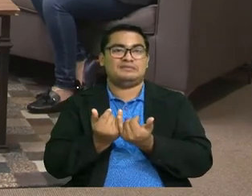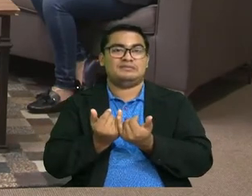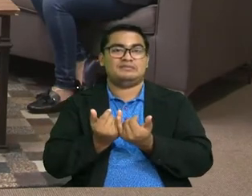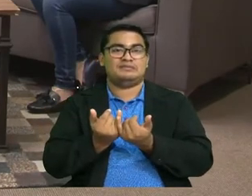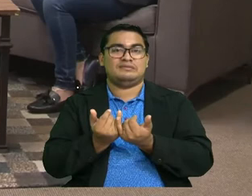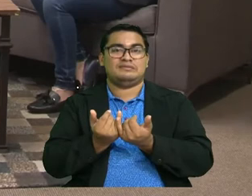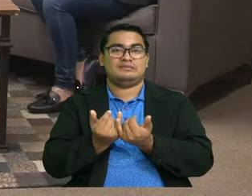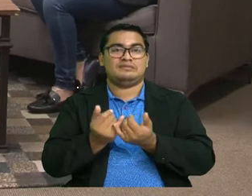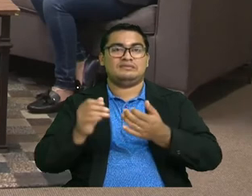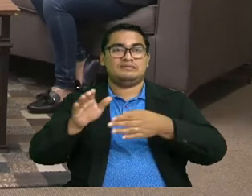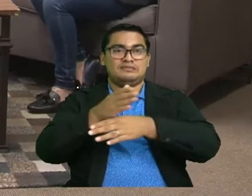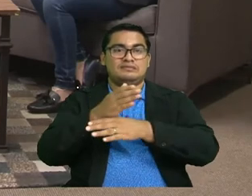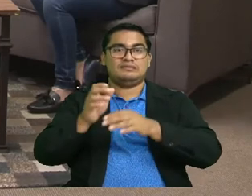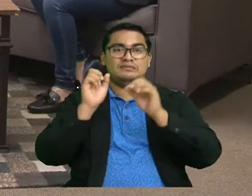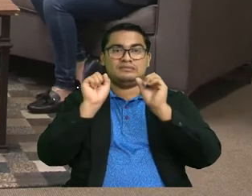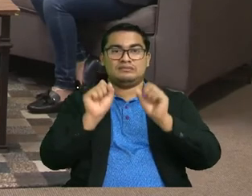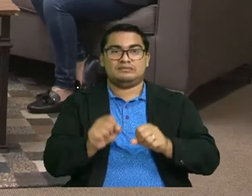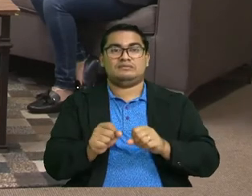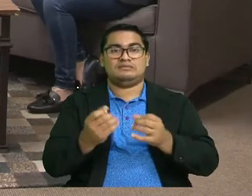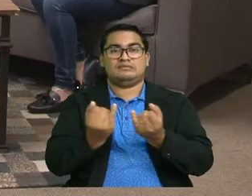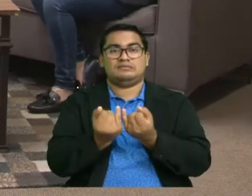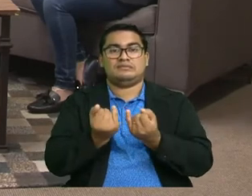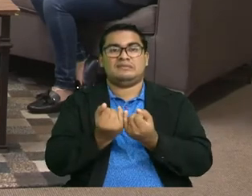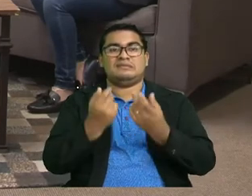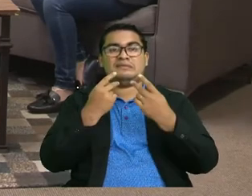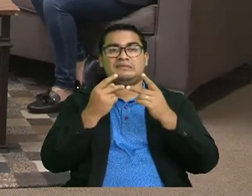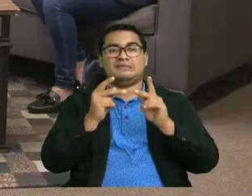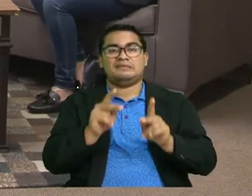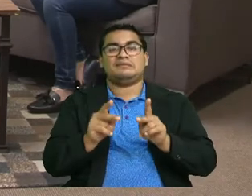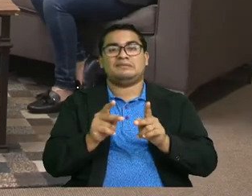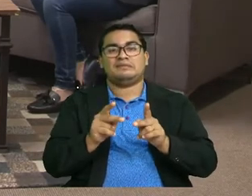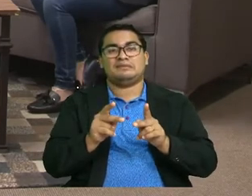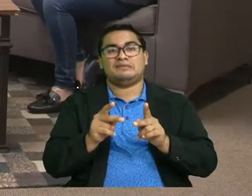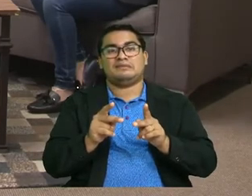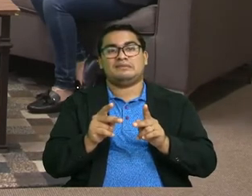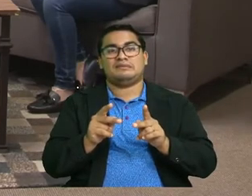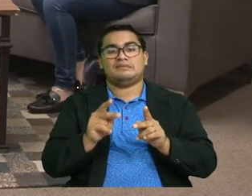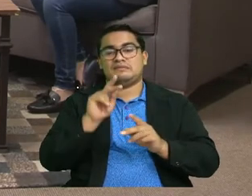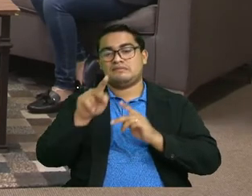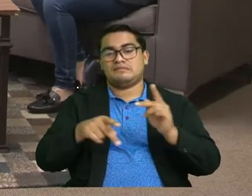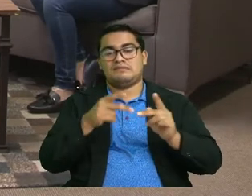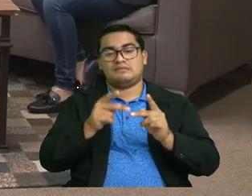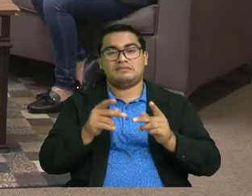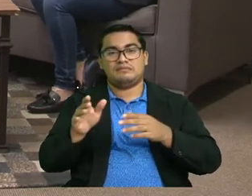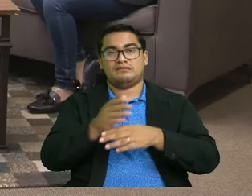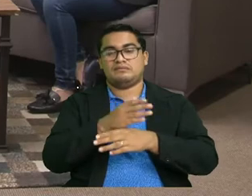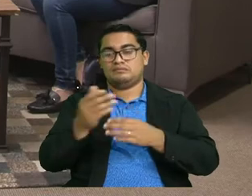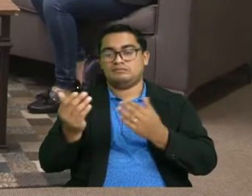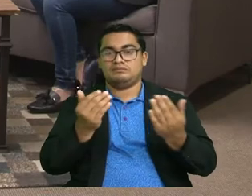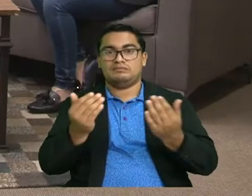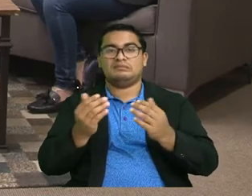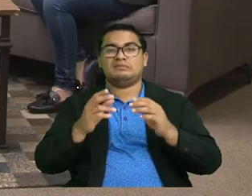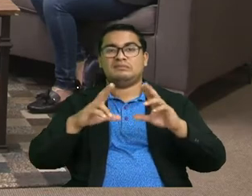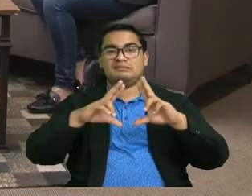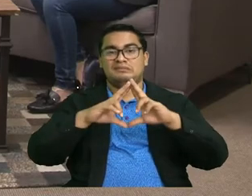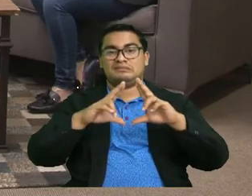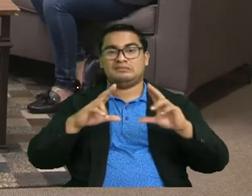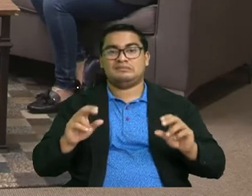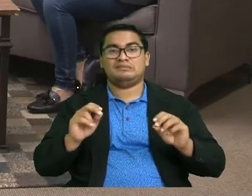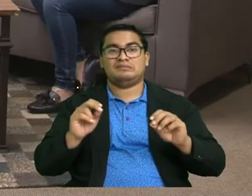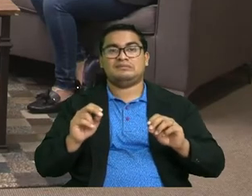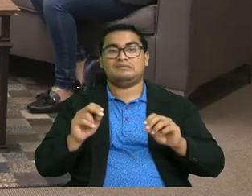del extranjero, que puedan ser los mismos, pero tal vez con calidades distintas debido a la calidad que tienen los productos